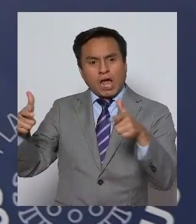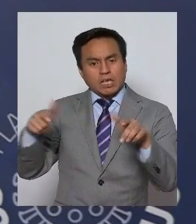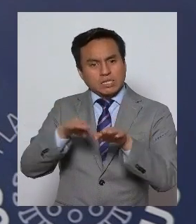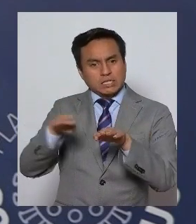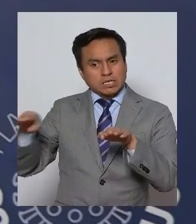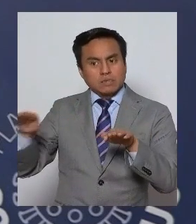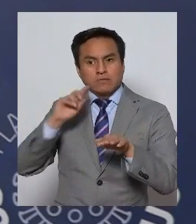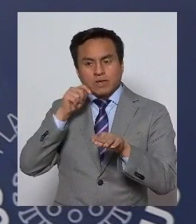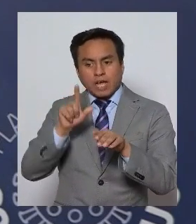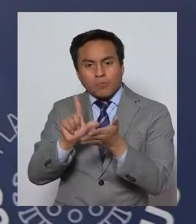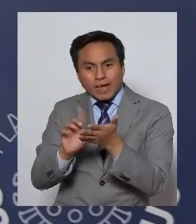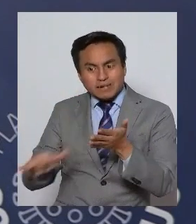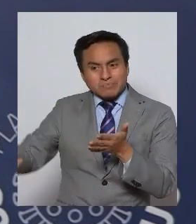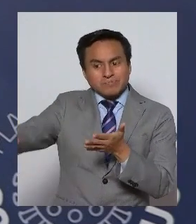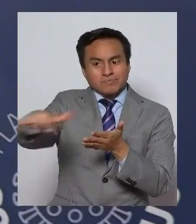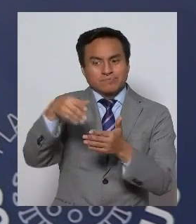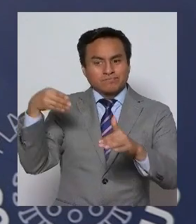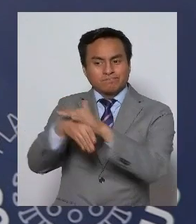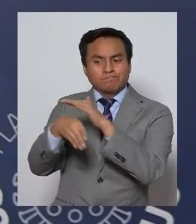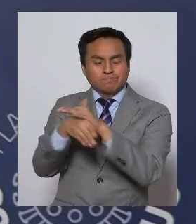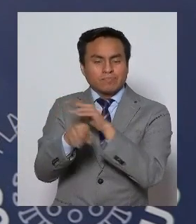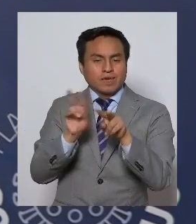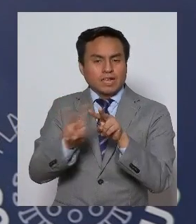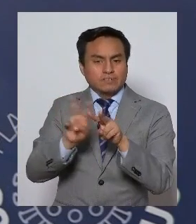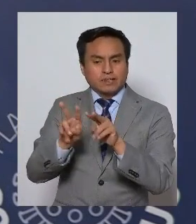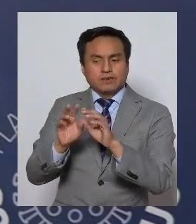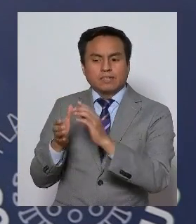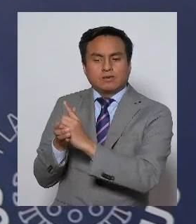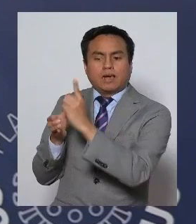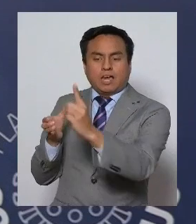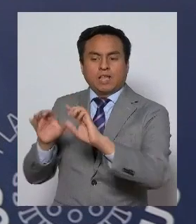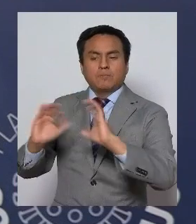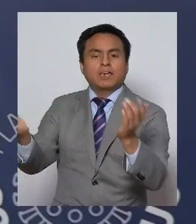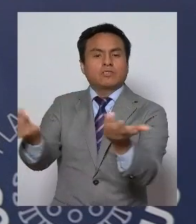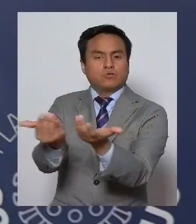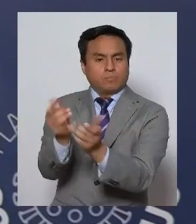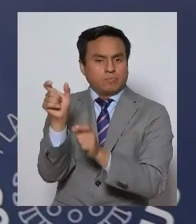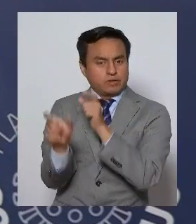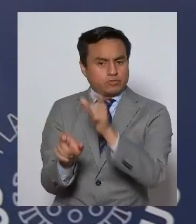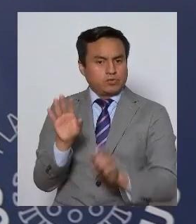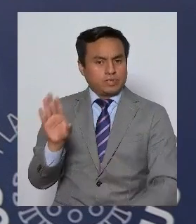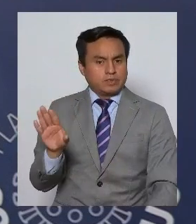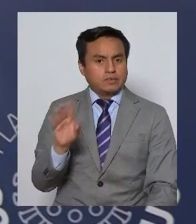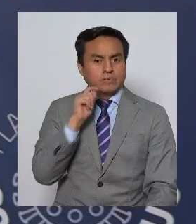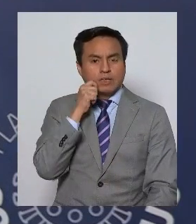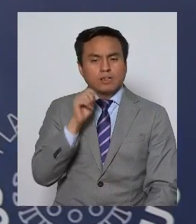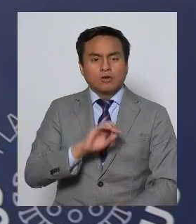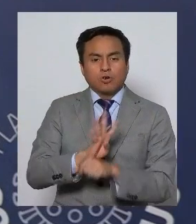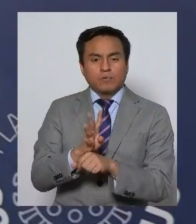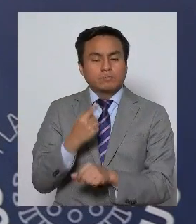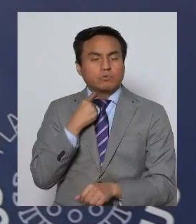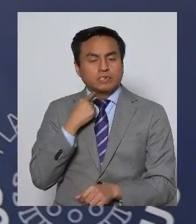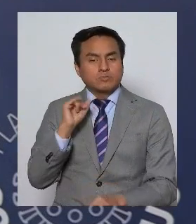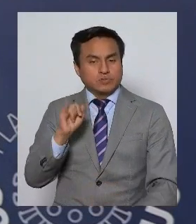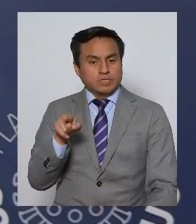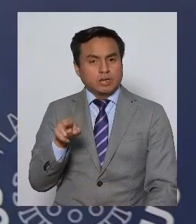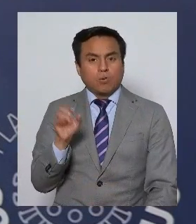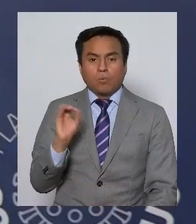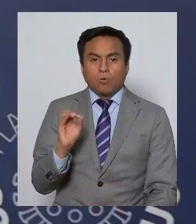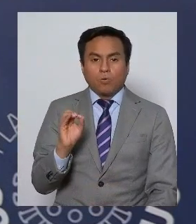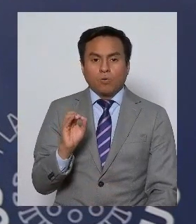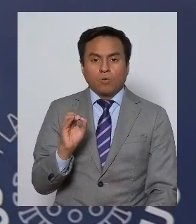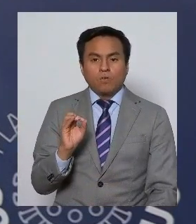tener un lugar donde hacer realmente este aislamiento de personas que son COVID positivos o que